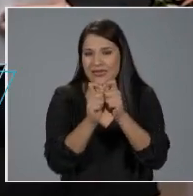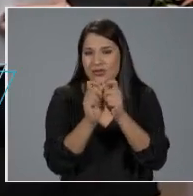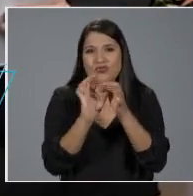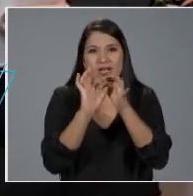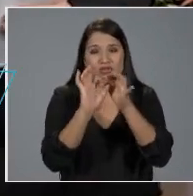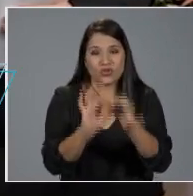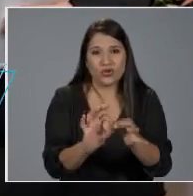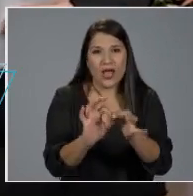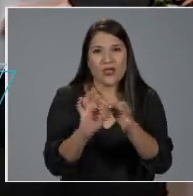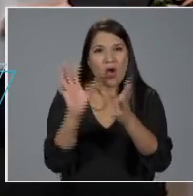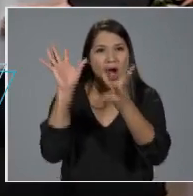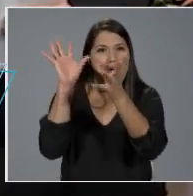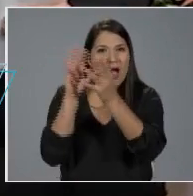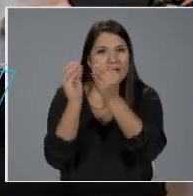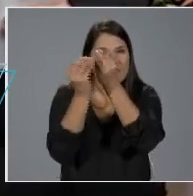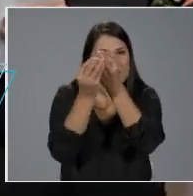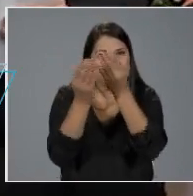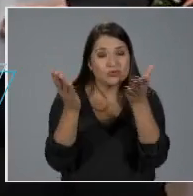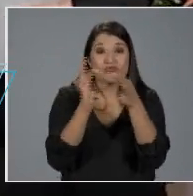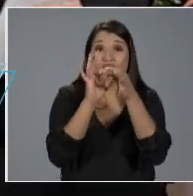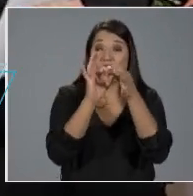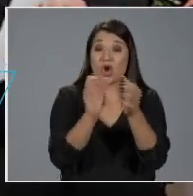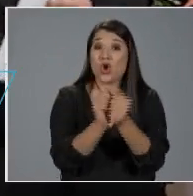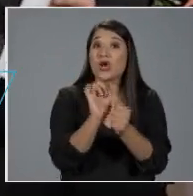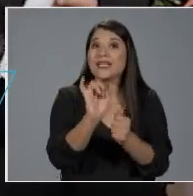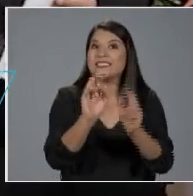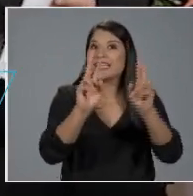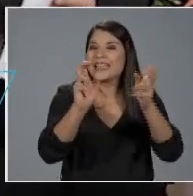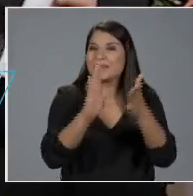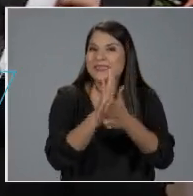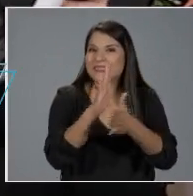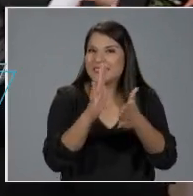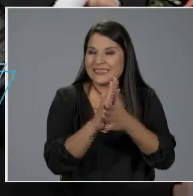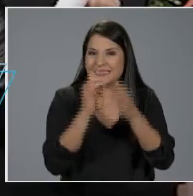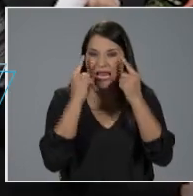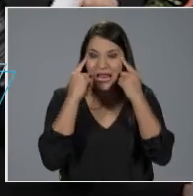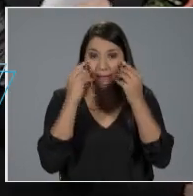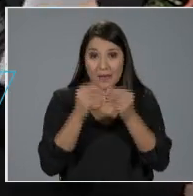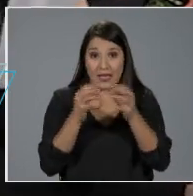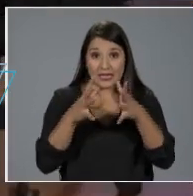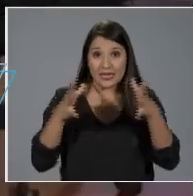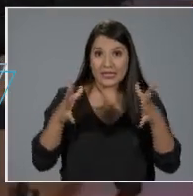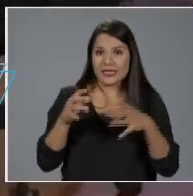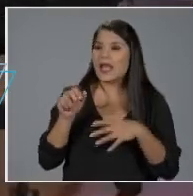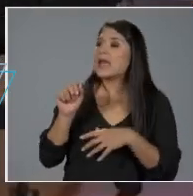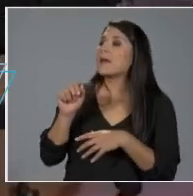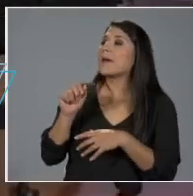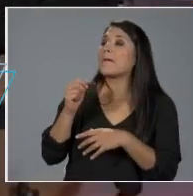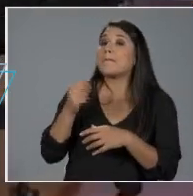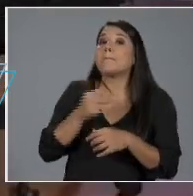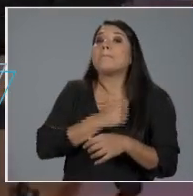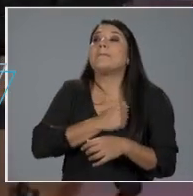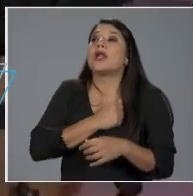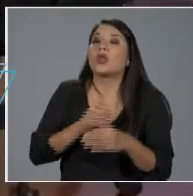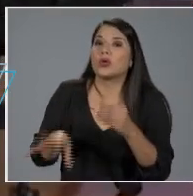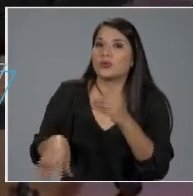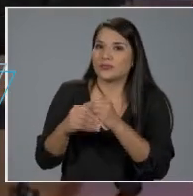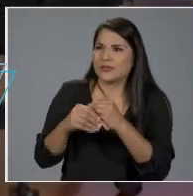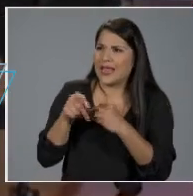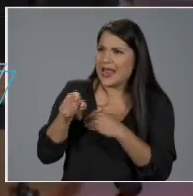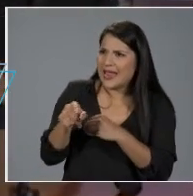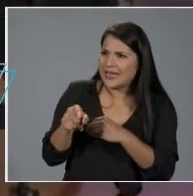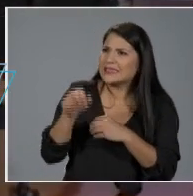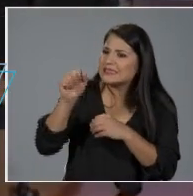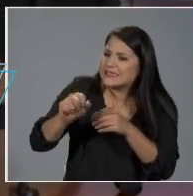informe del presidente con relación a este escándalo, el más grande de nuestro país. Perdón que meta la casa de cristal